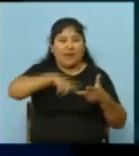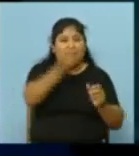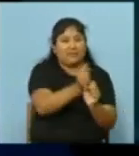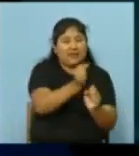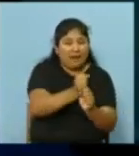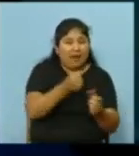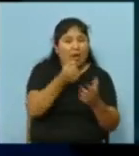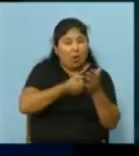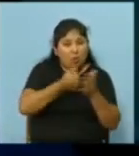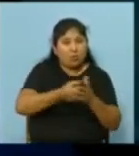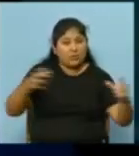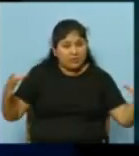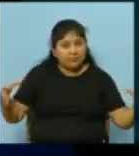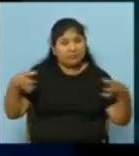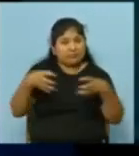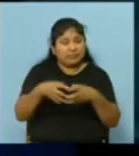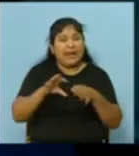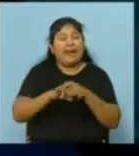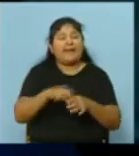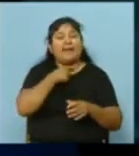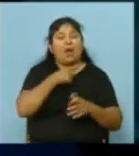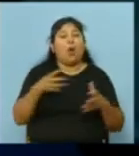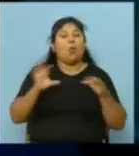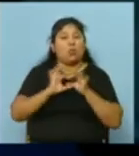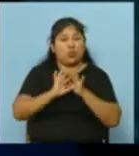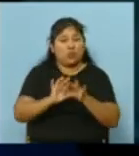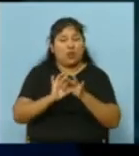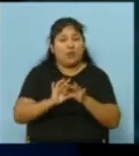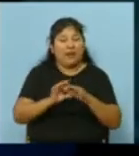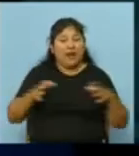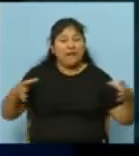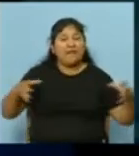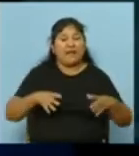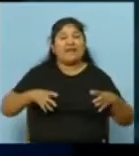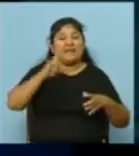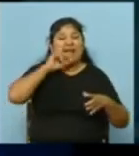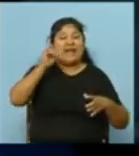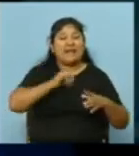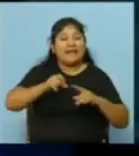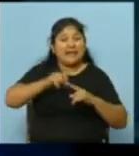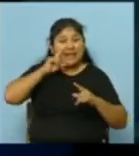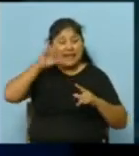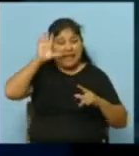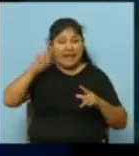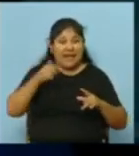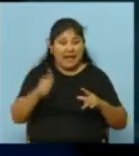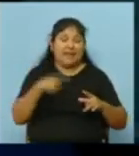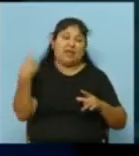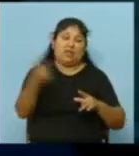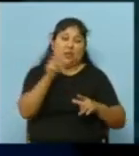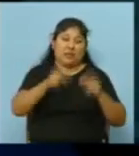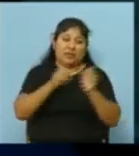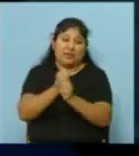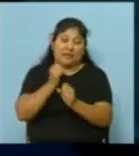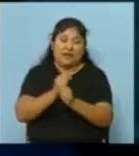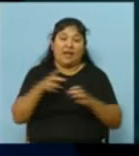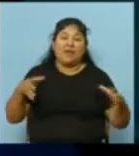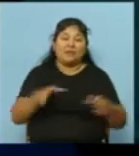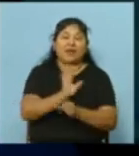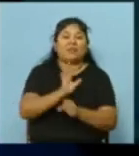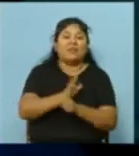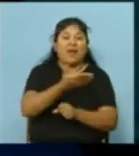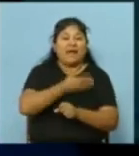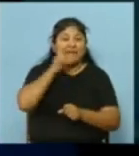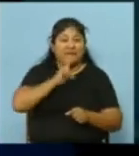realizar una gran frente este de izquierda de los trabajadores ampliar lo que ya viene siendo el fin que ha sido una gran